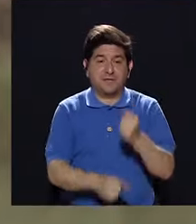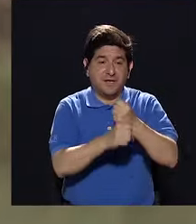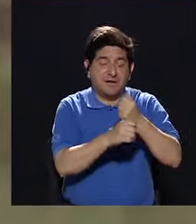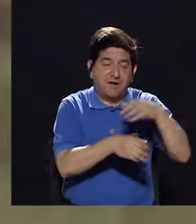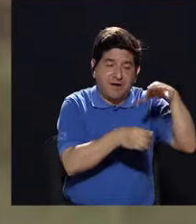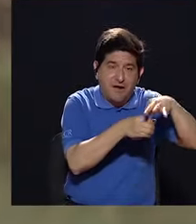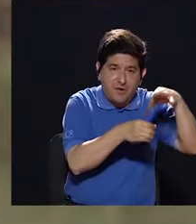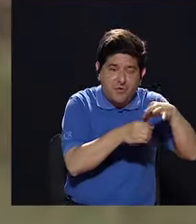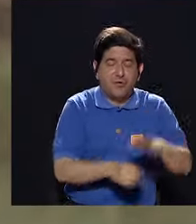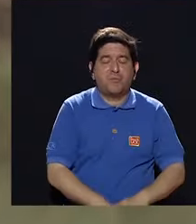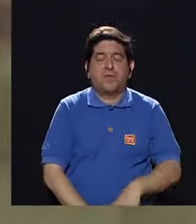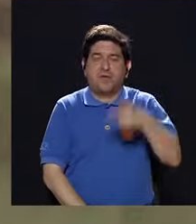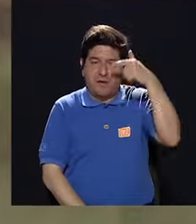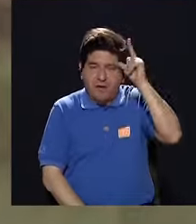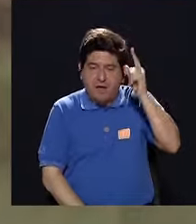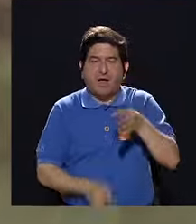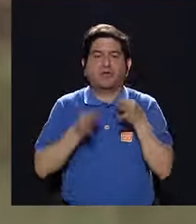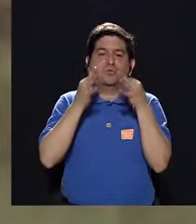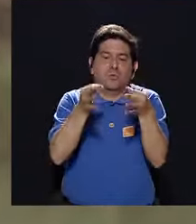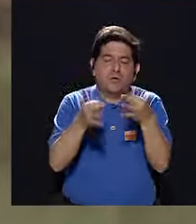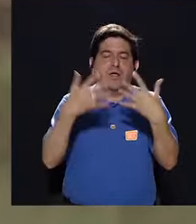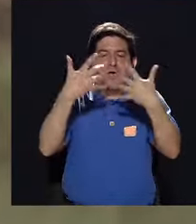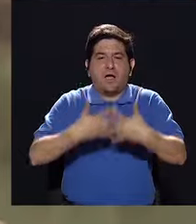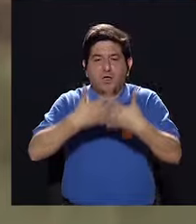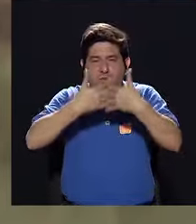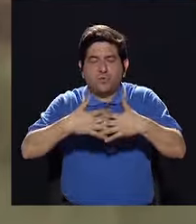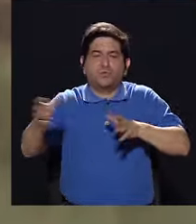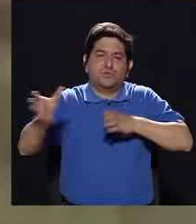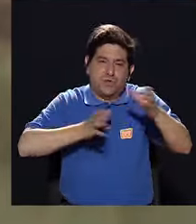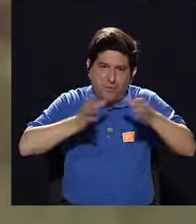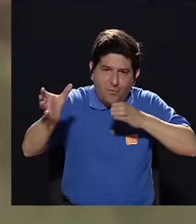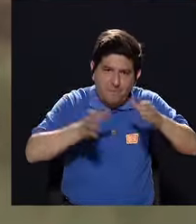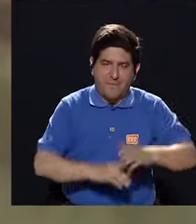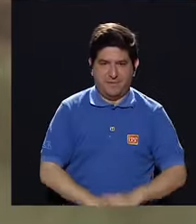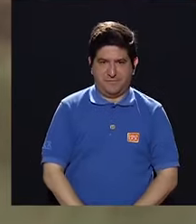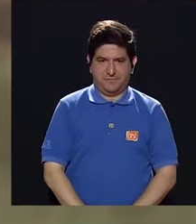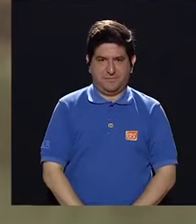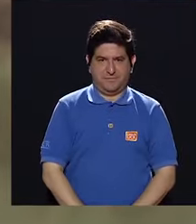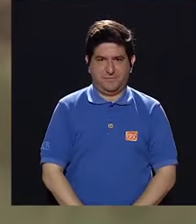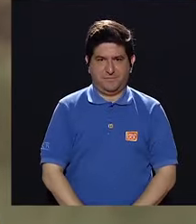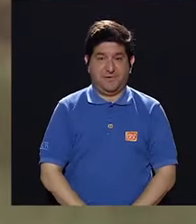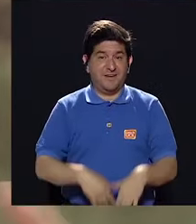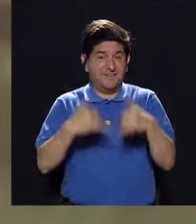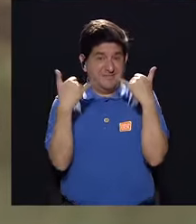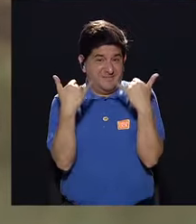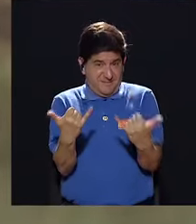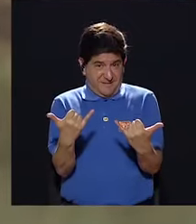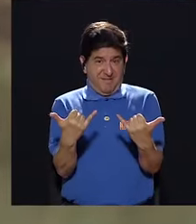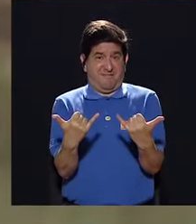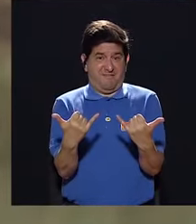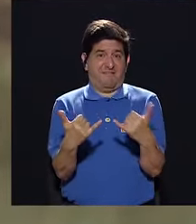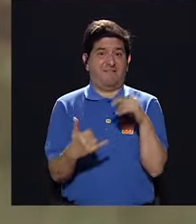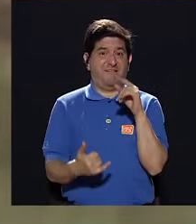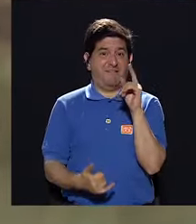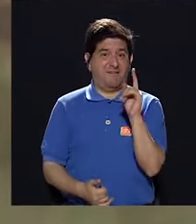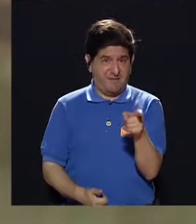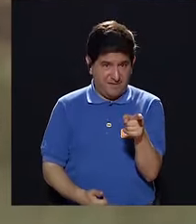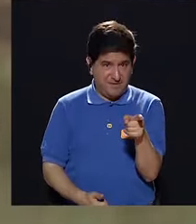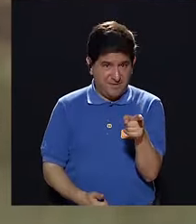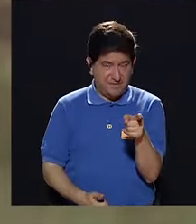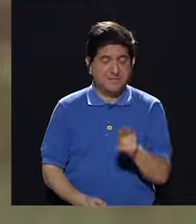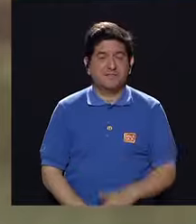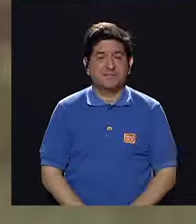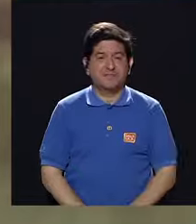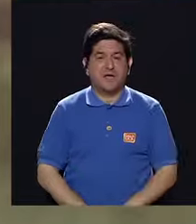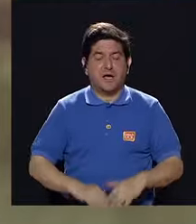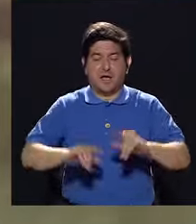de ganadería, de turismo, de industria, de comercio. O sea, ya es